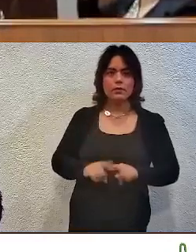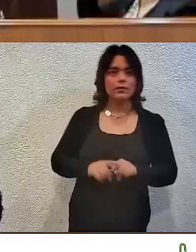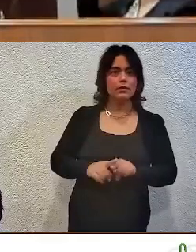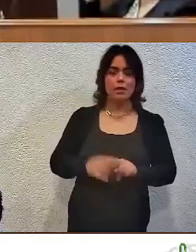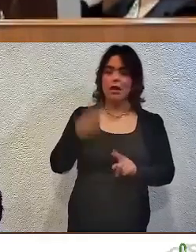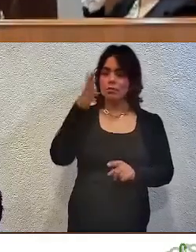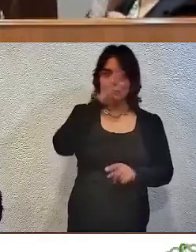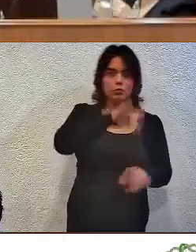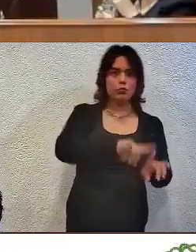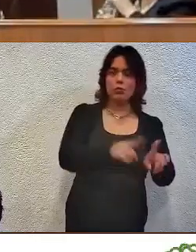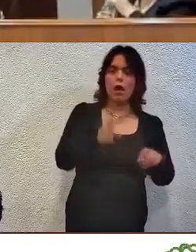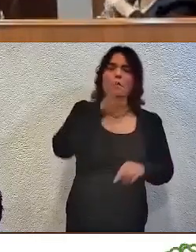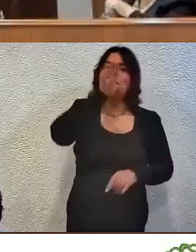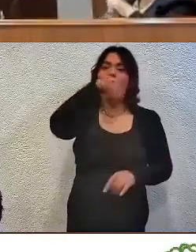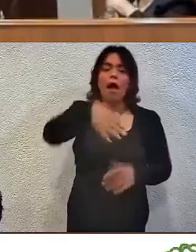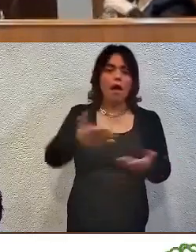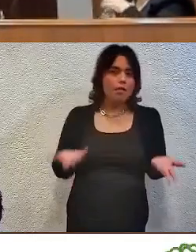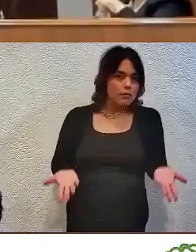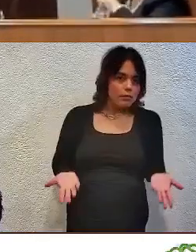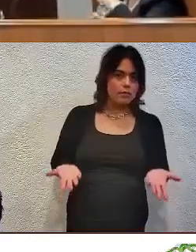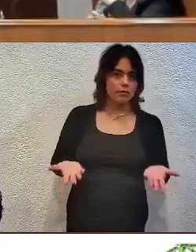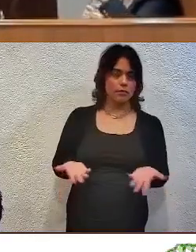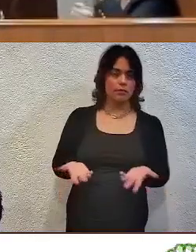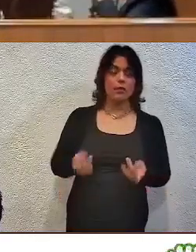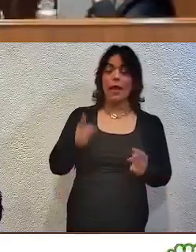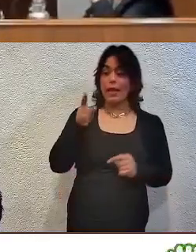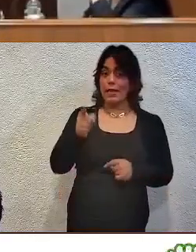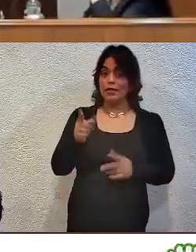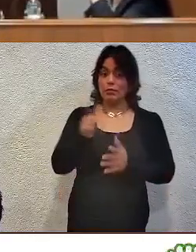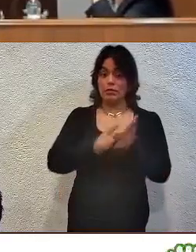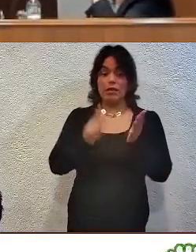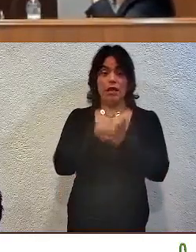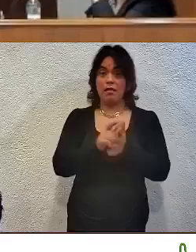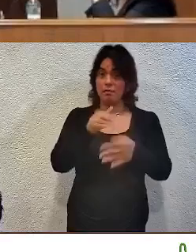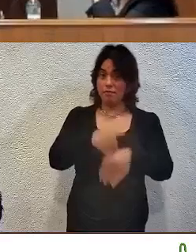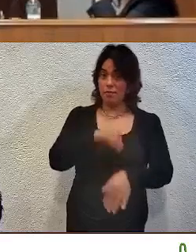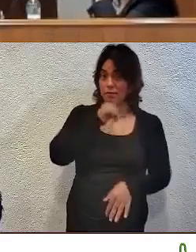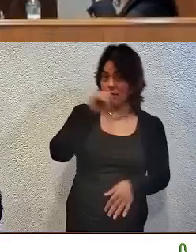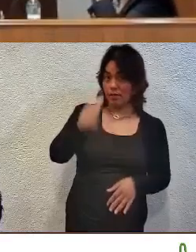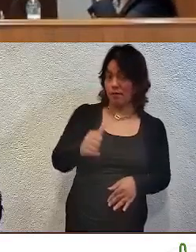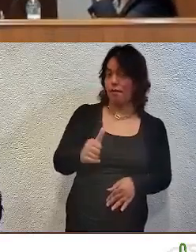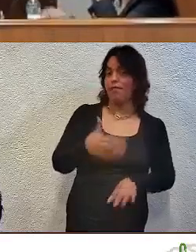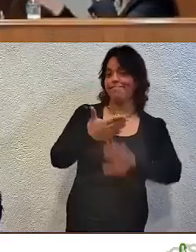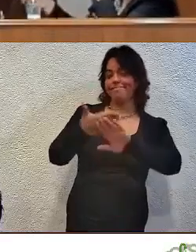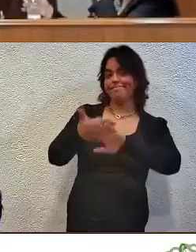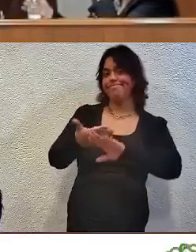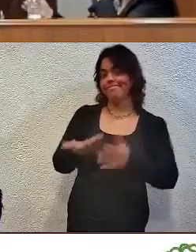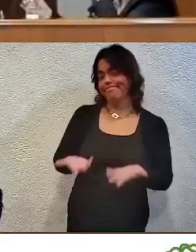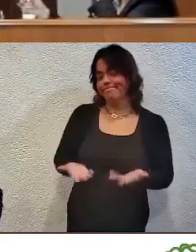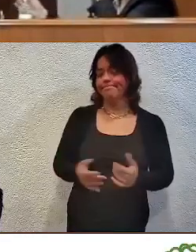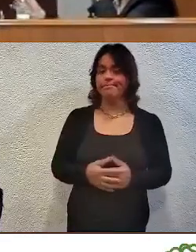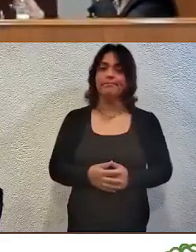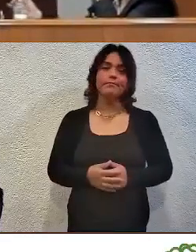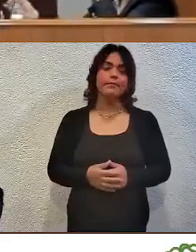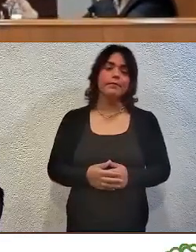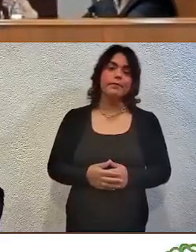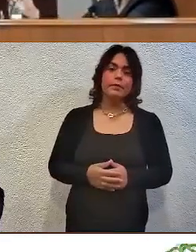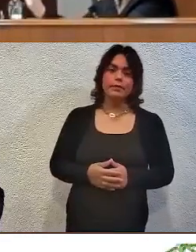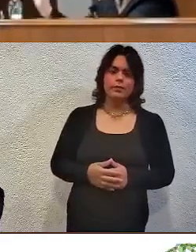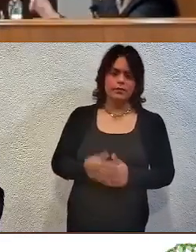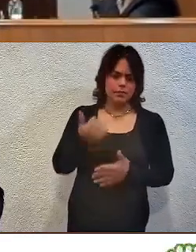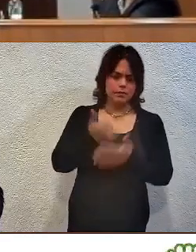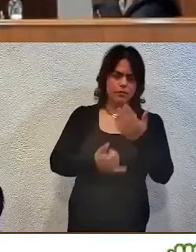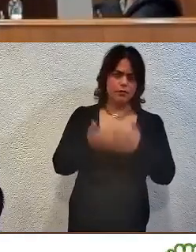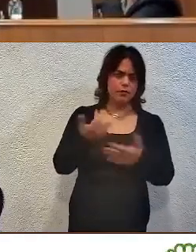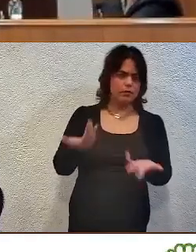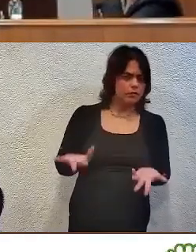incongruente y que la vista ordenada carecía de fundamento legal, entre otros agravios. En principio, el proyecto se determina